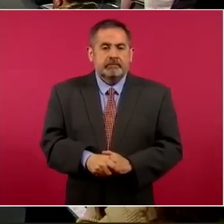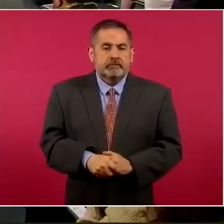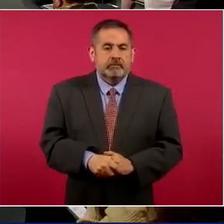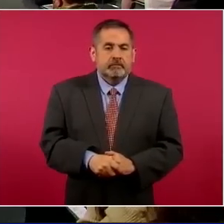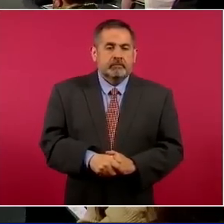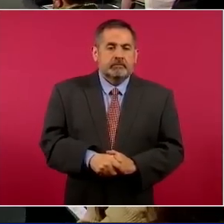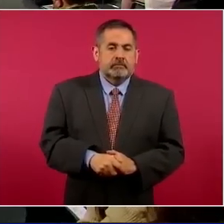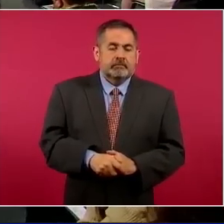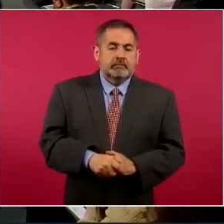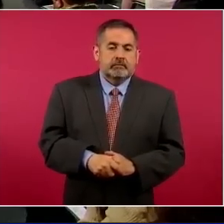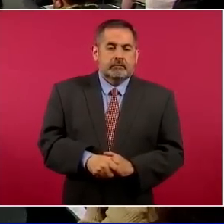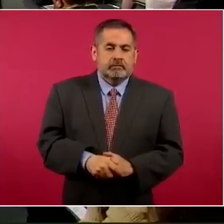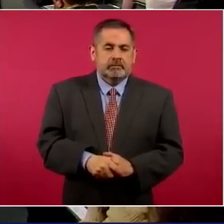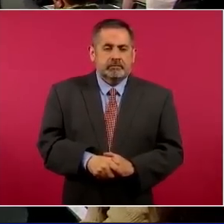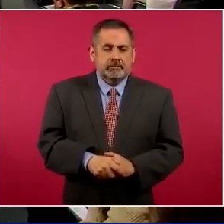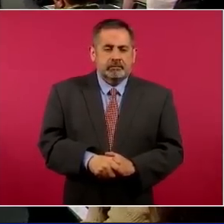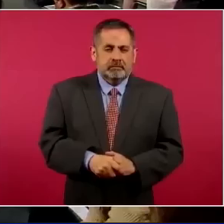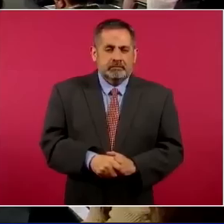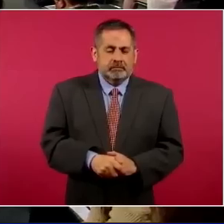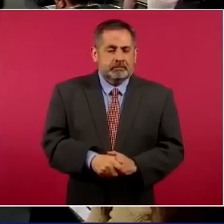Esa es la última,